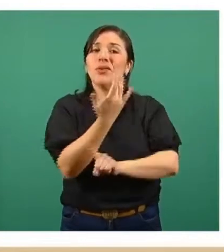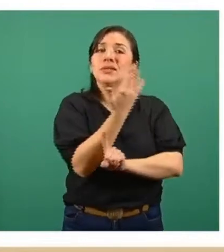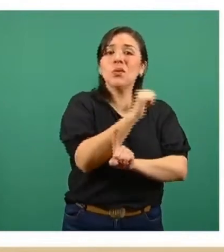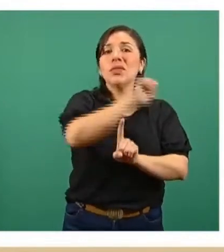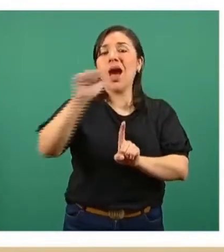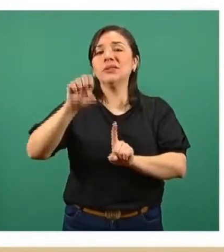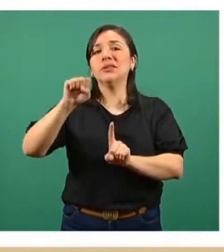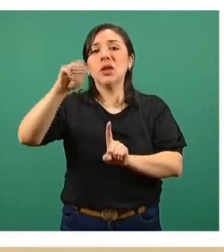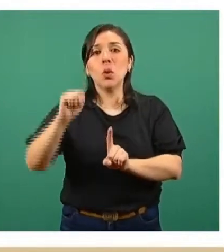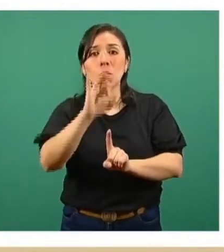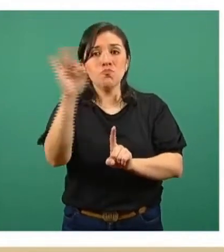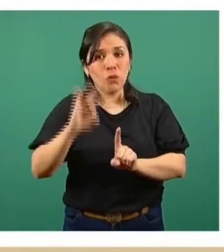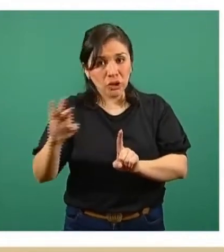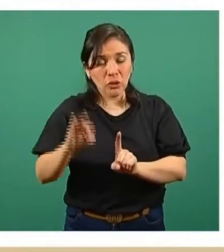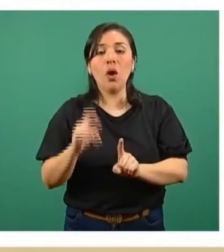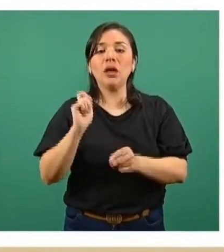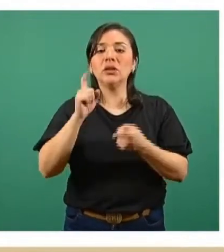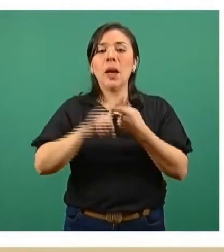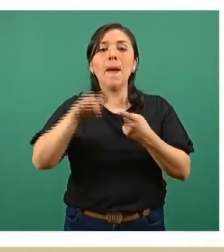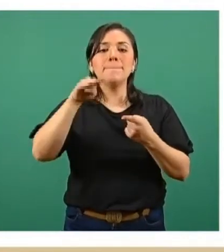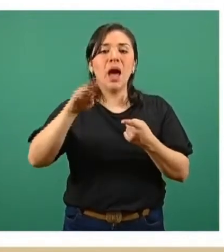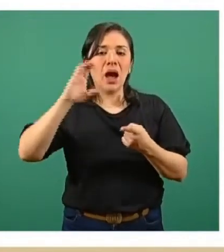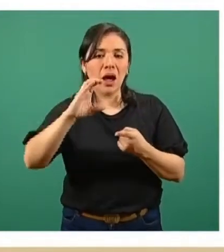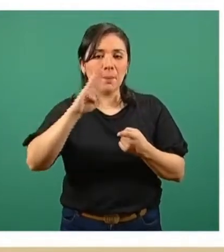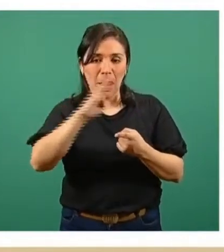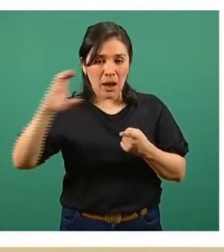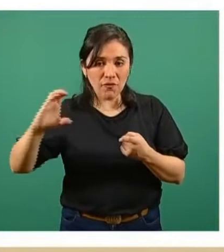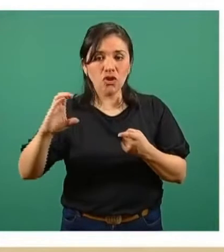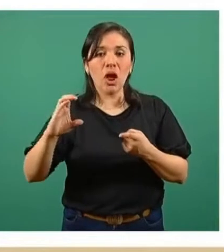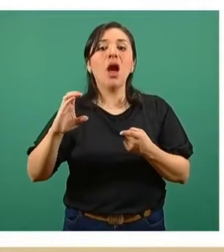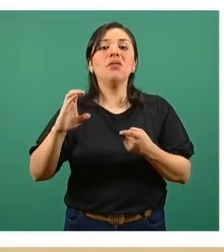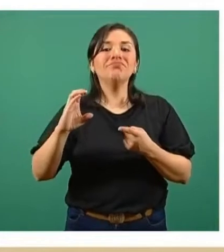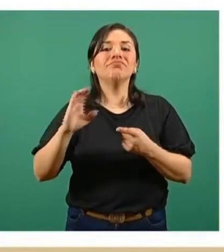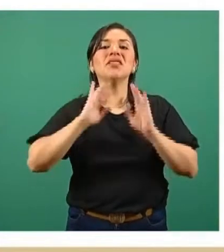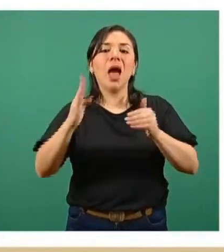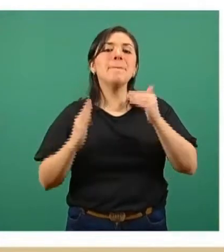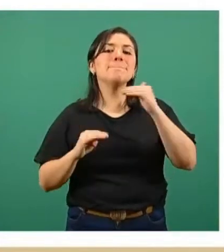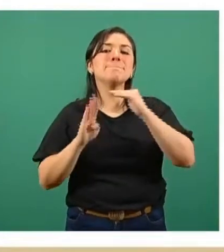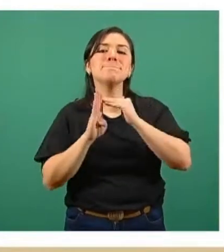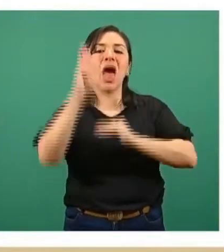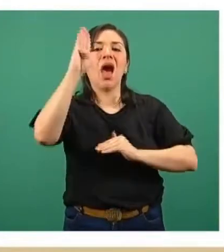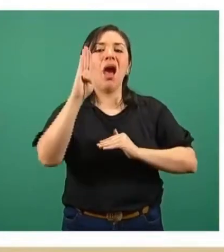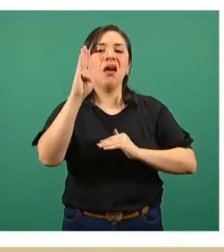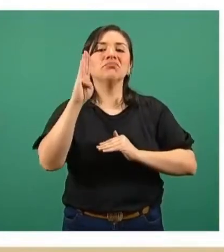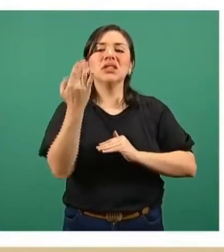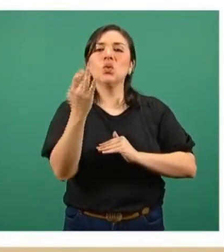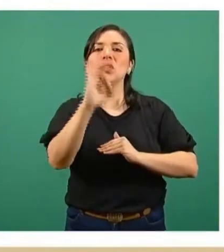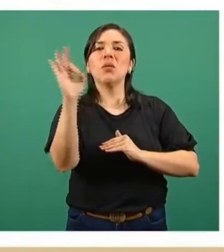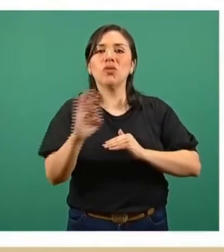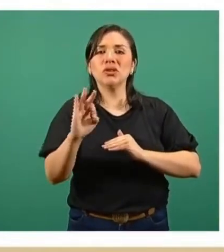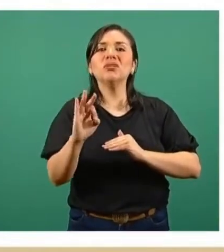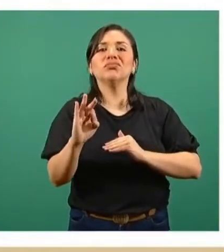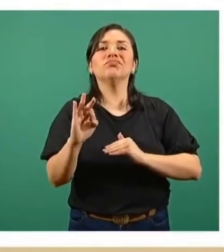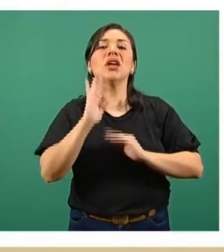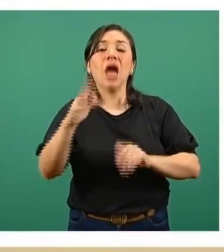el 69%, Baja California cruzó el umbral del 50% y